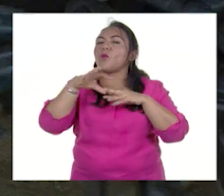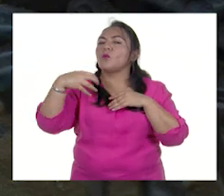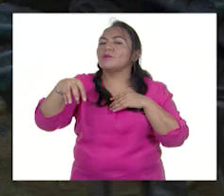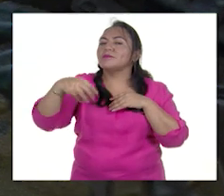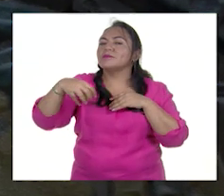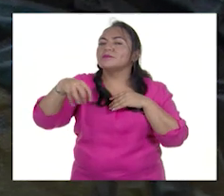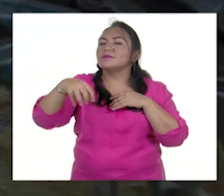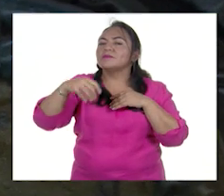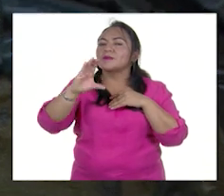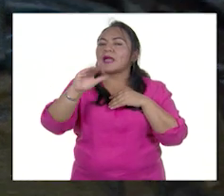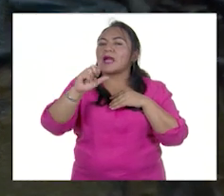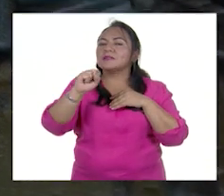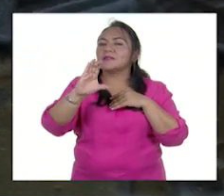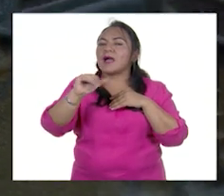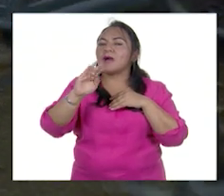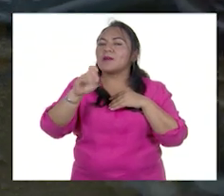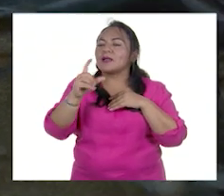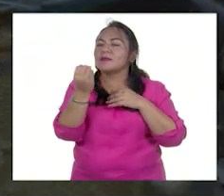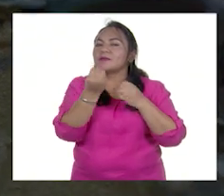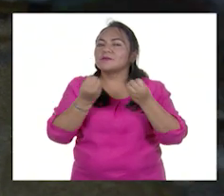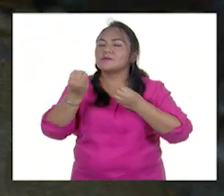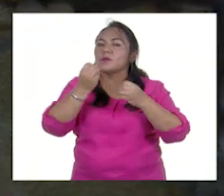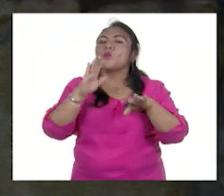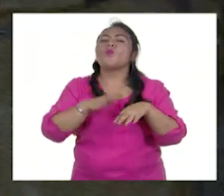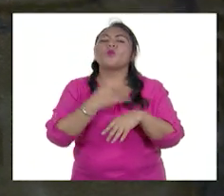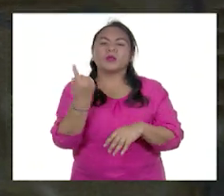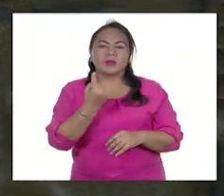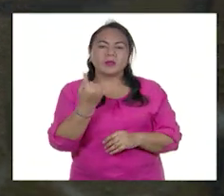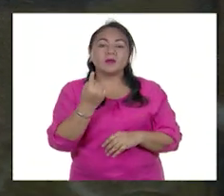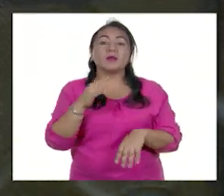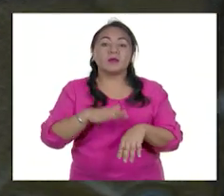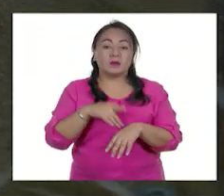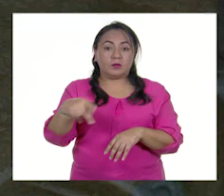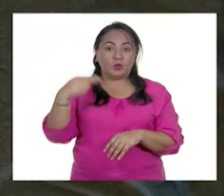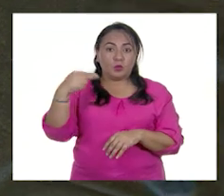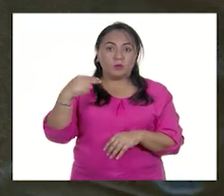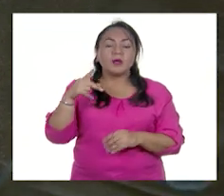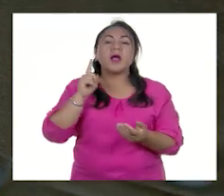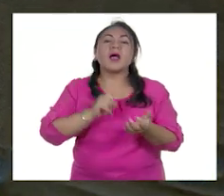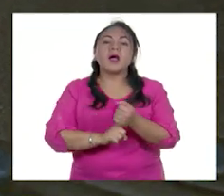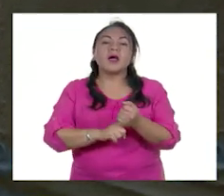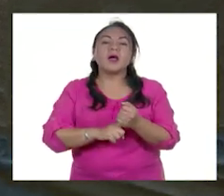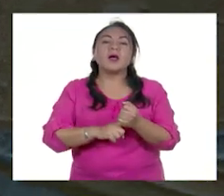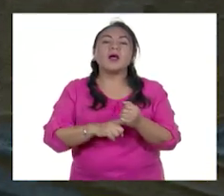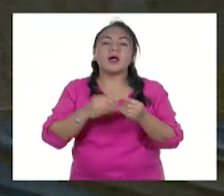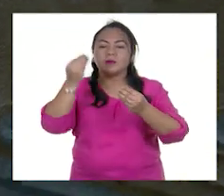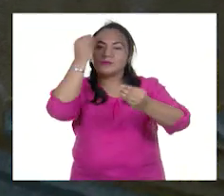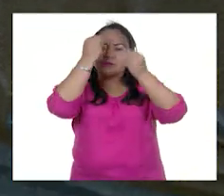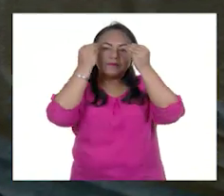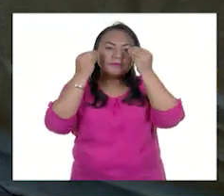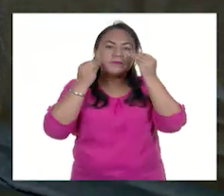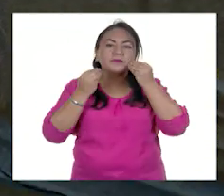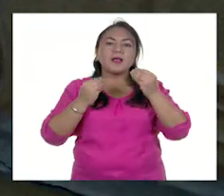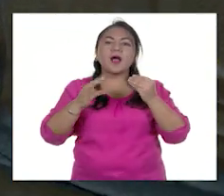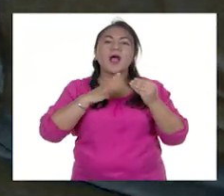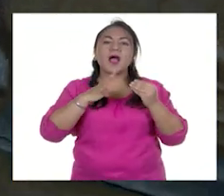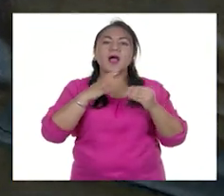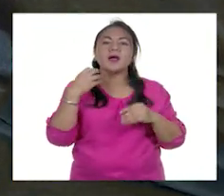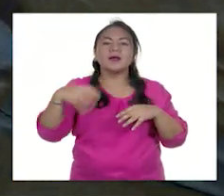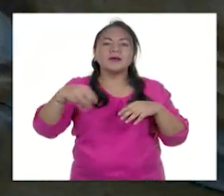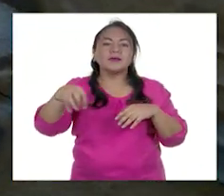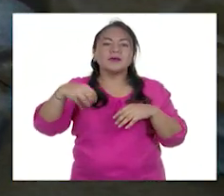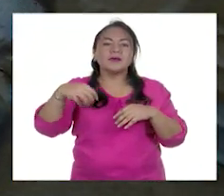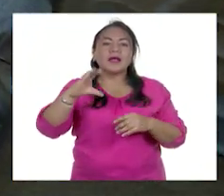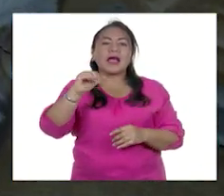¿no? Porque el nombre de la diosa Coyolxauhqui significa la que está adornada o la que tiene adornos de